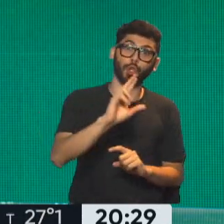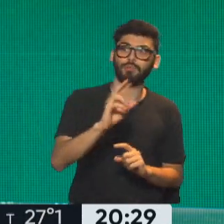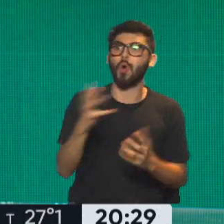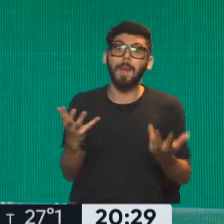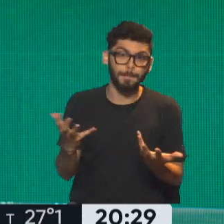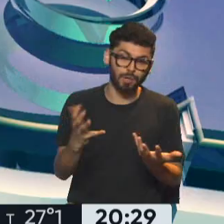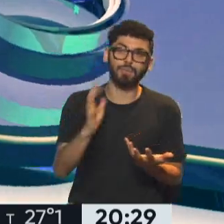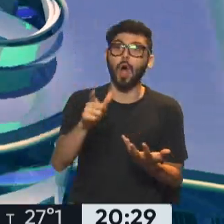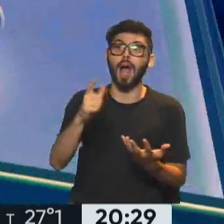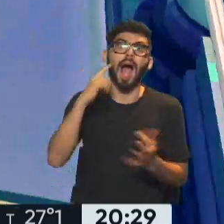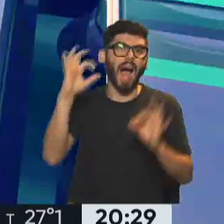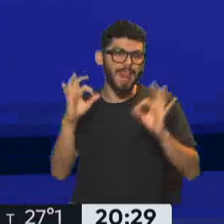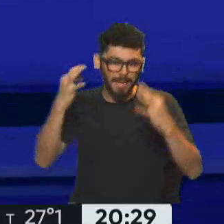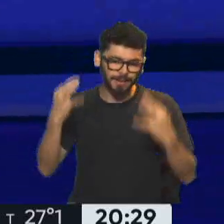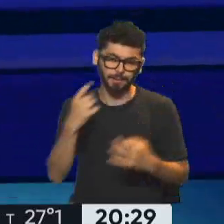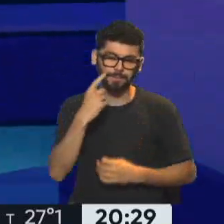analizándolo.